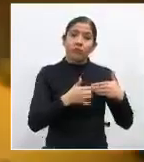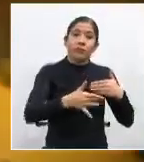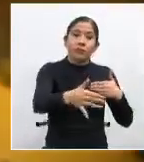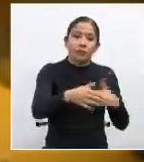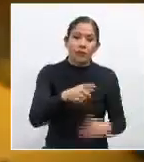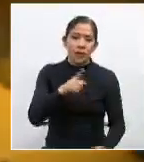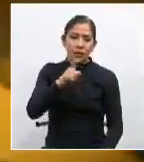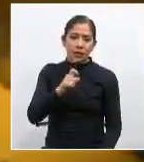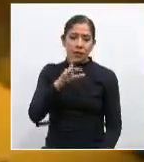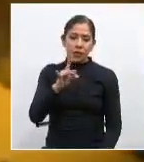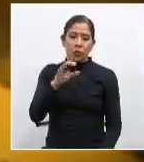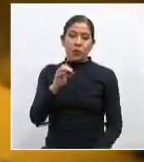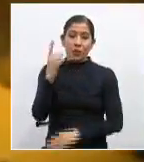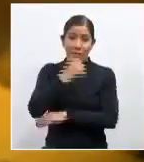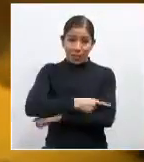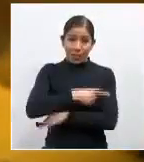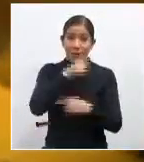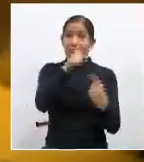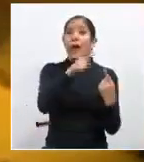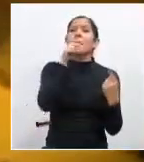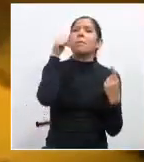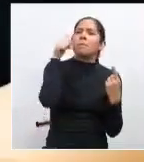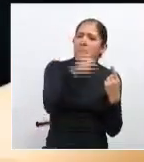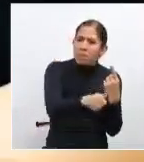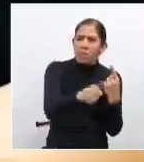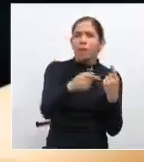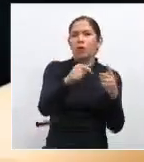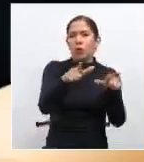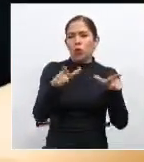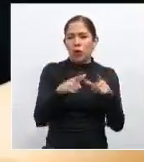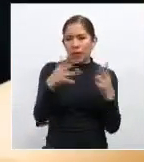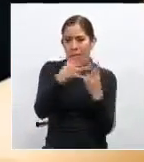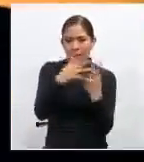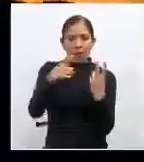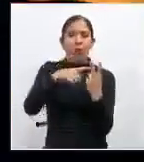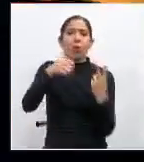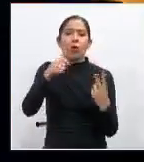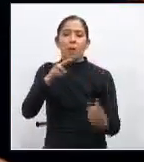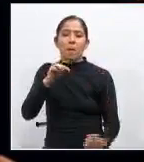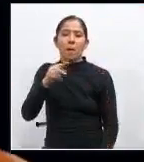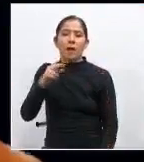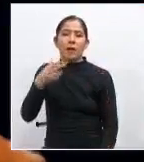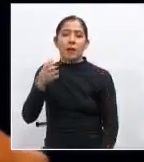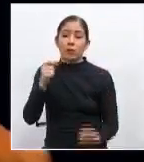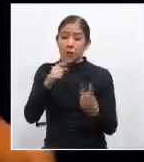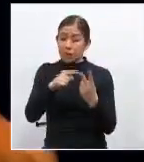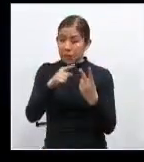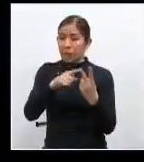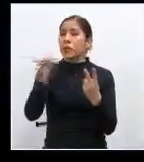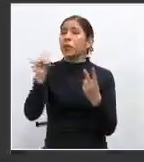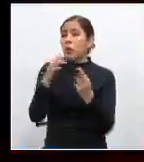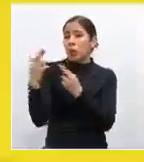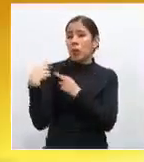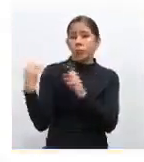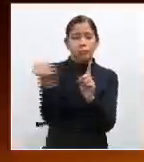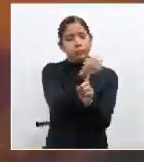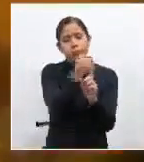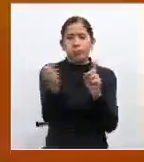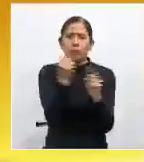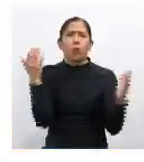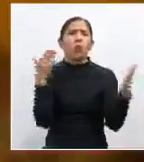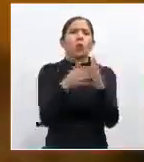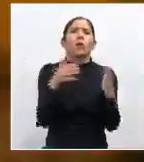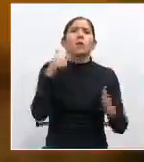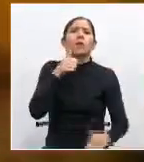lugar donde también se encuentra recluido Matthews Midash, principal implicado en la agresión brutal de esta mujer de 35 años.